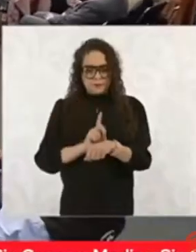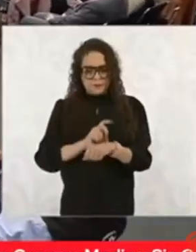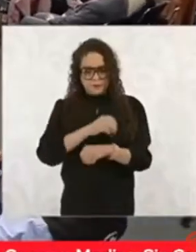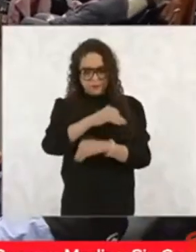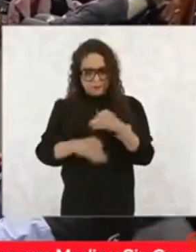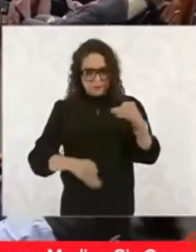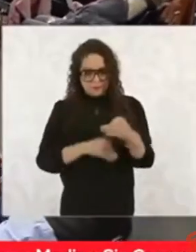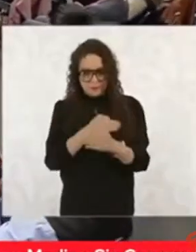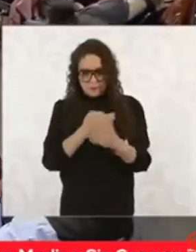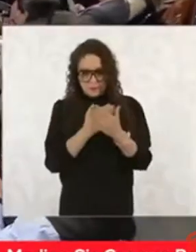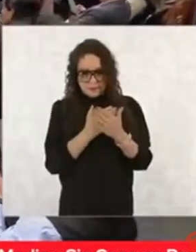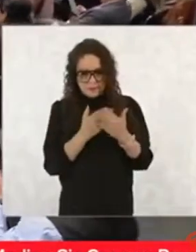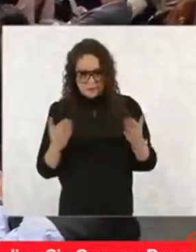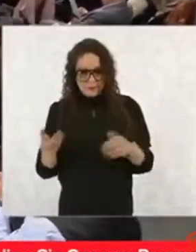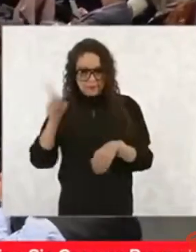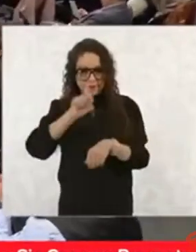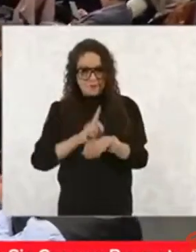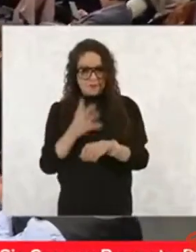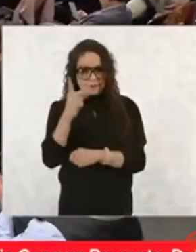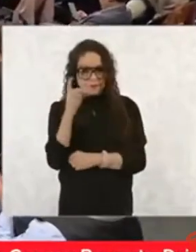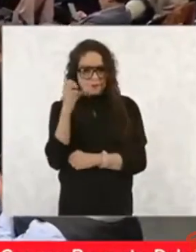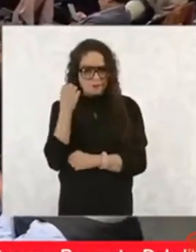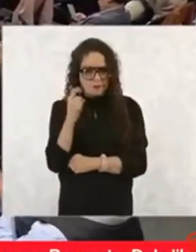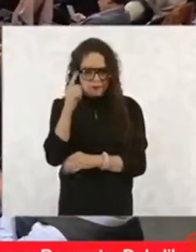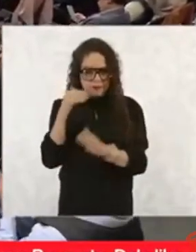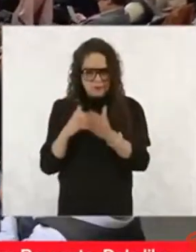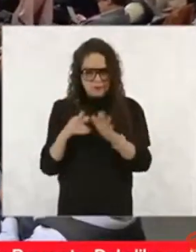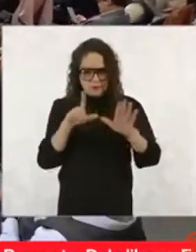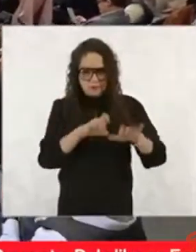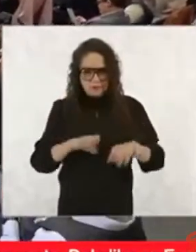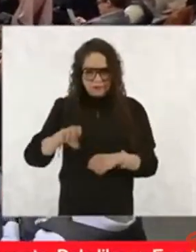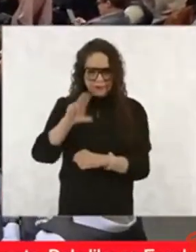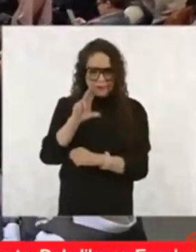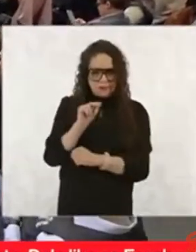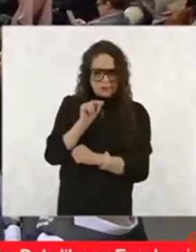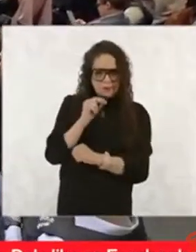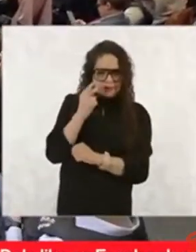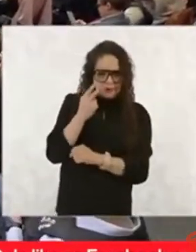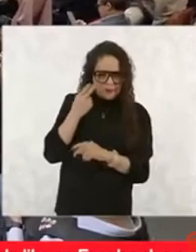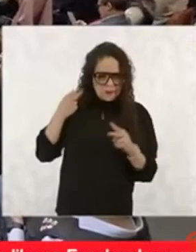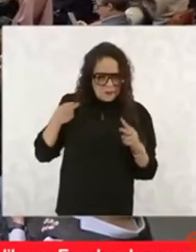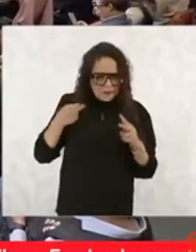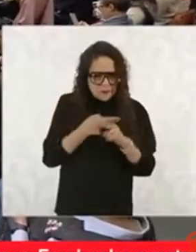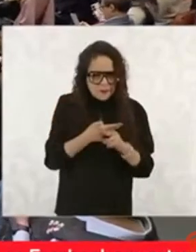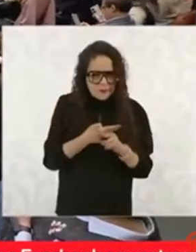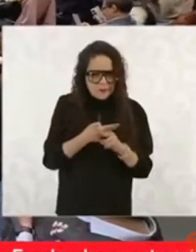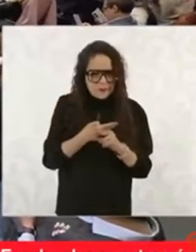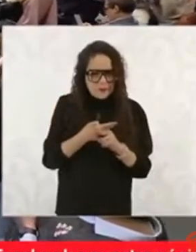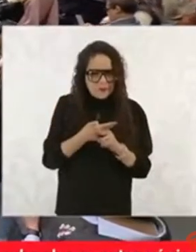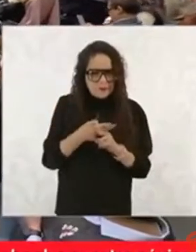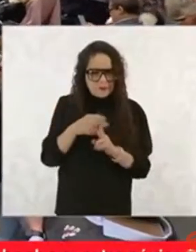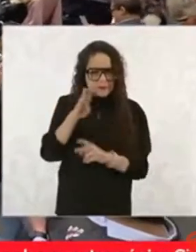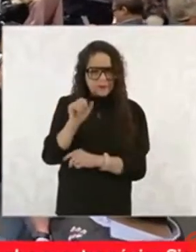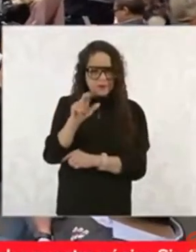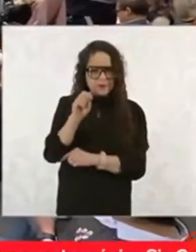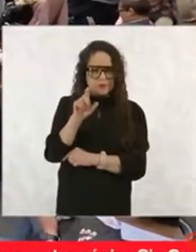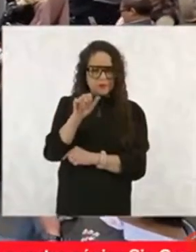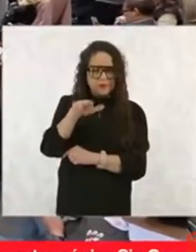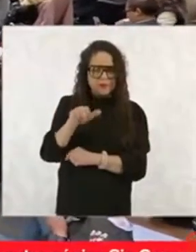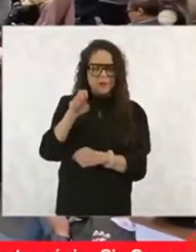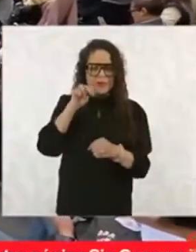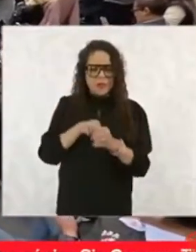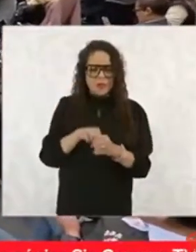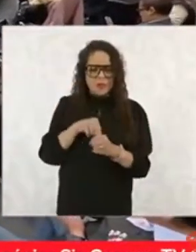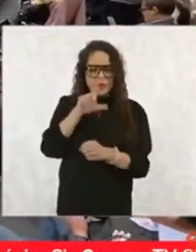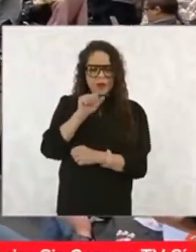todas y a todos. El 5 de septiembre de 1782 fue asesinada Bartolina Sisa en La Paz, hoy